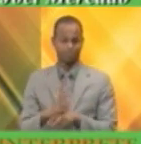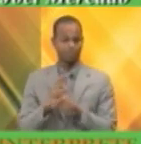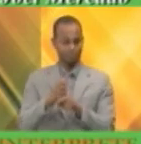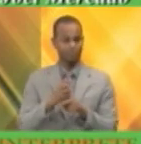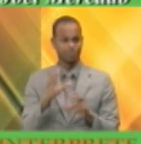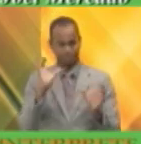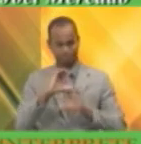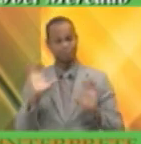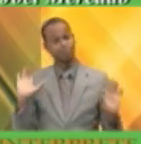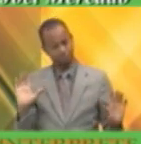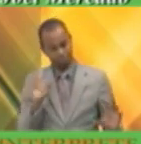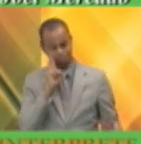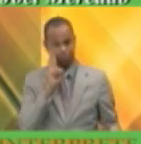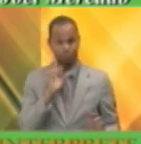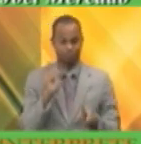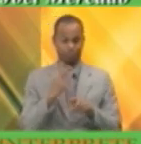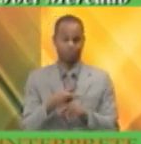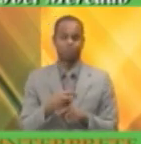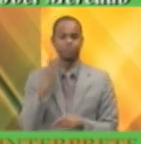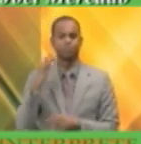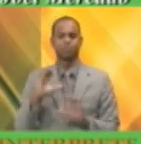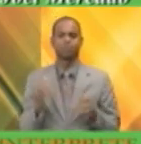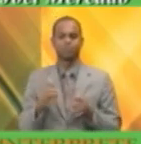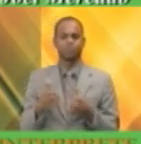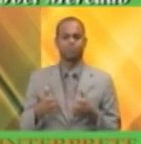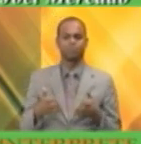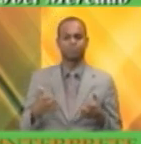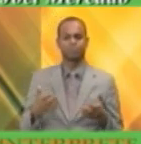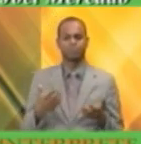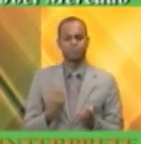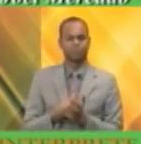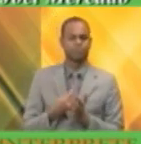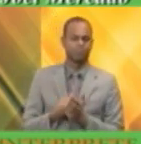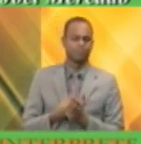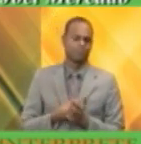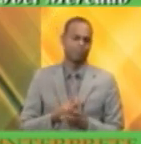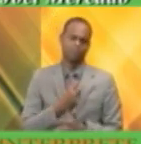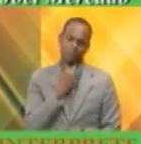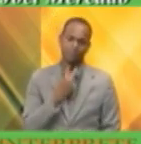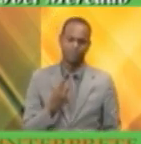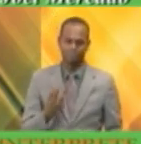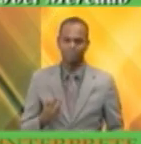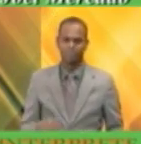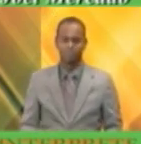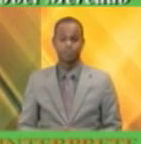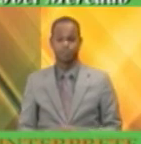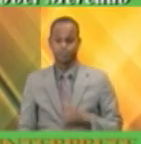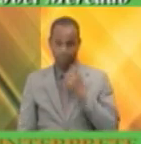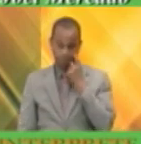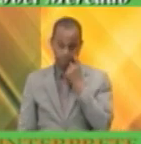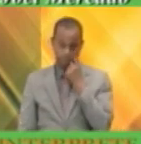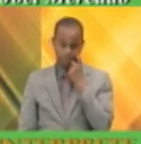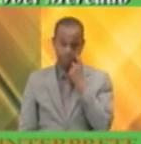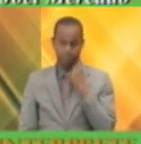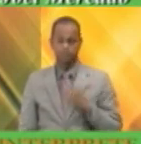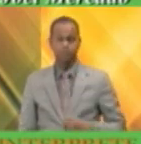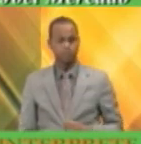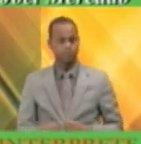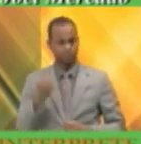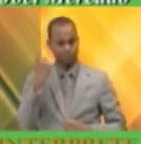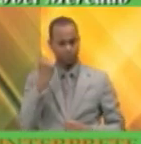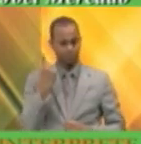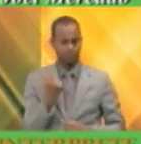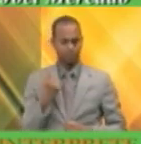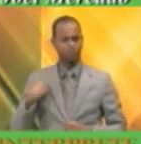ahí. ¿Por qué? Porque el Comité Paralímpico no tiene los recursos. ¿Entiendes? Ahora, sabemos que tenemos